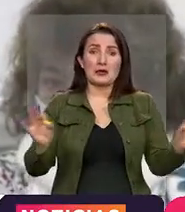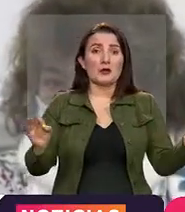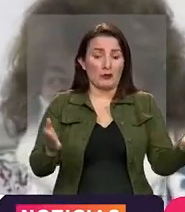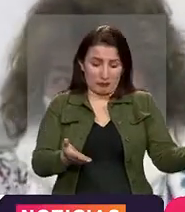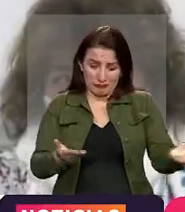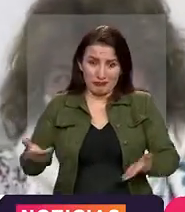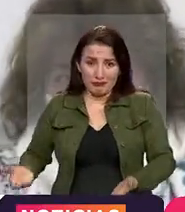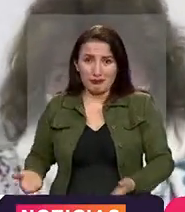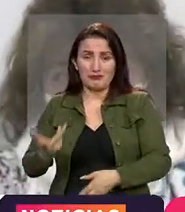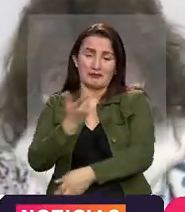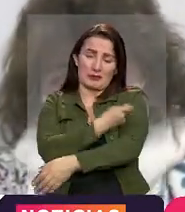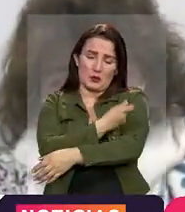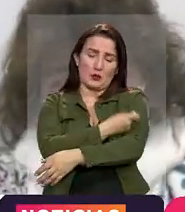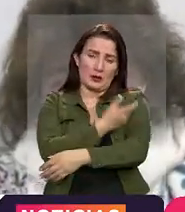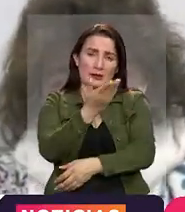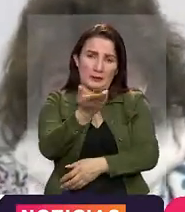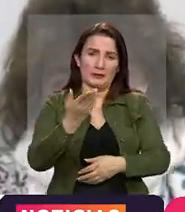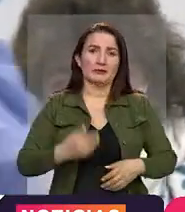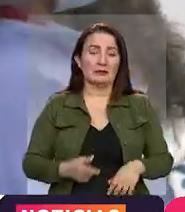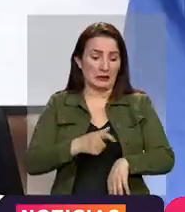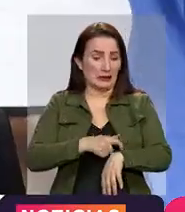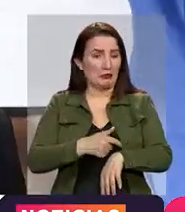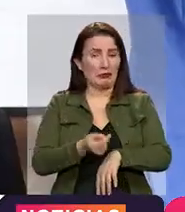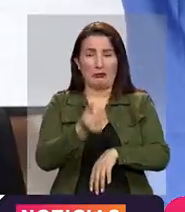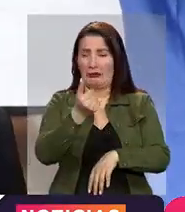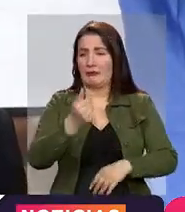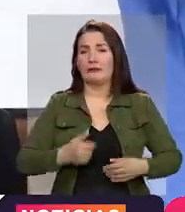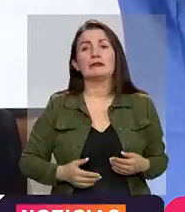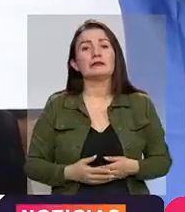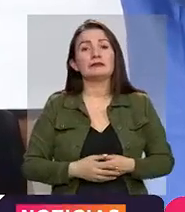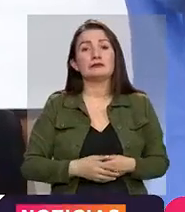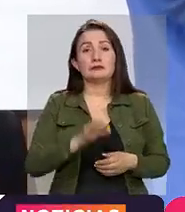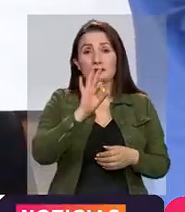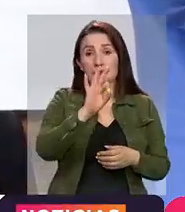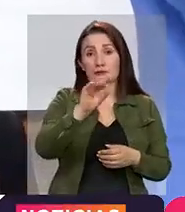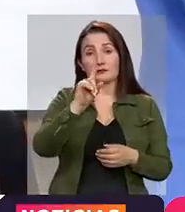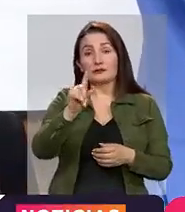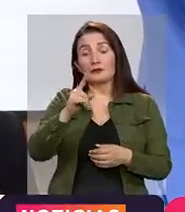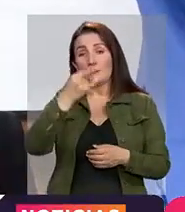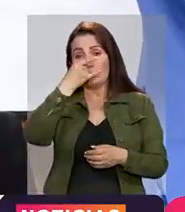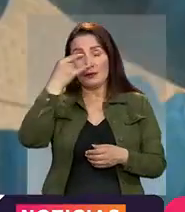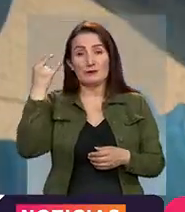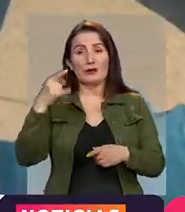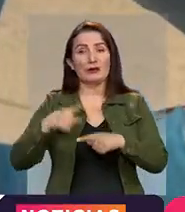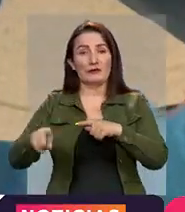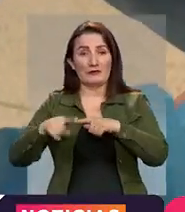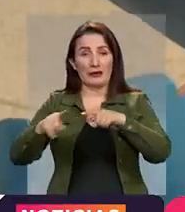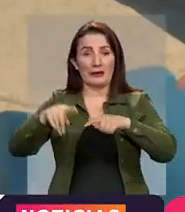les podemos atender sin que usted se demore absolutamente nada. Este 31 de marzo, varios